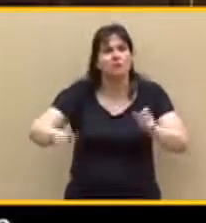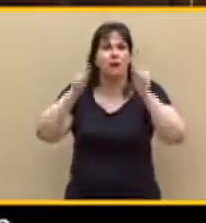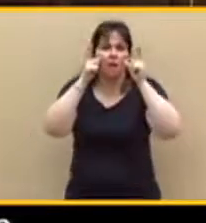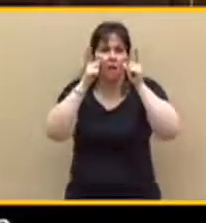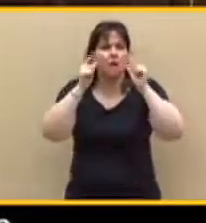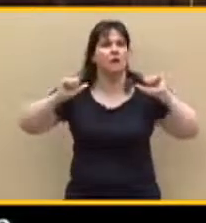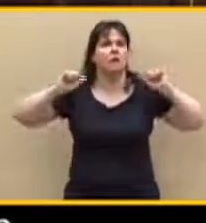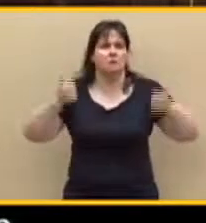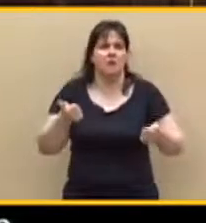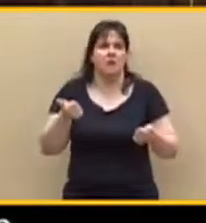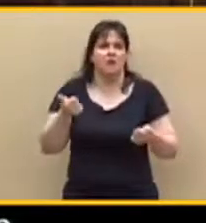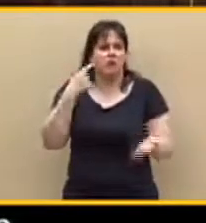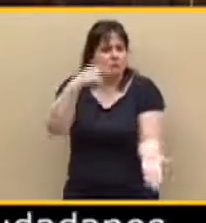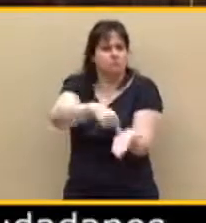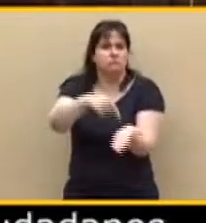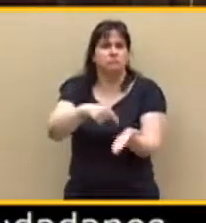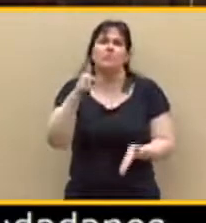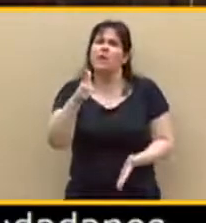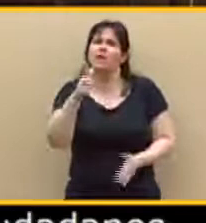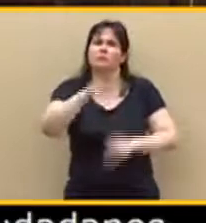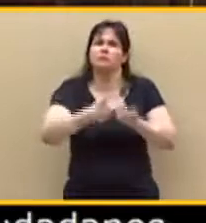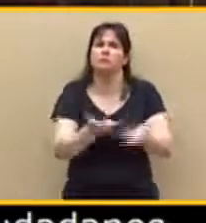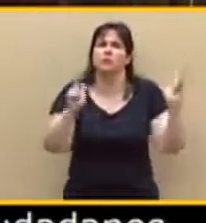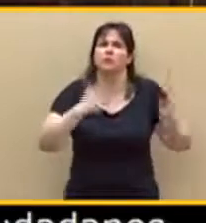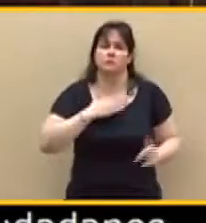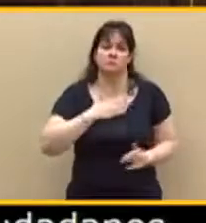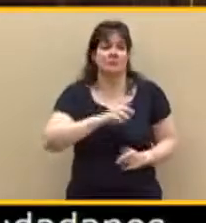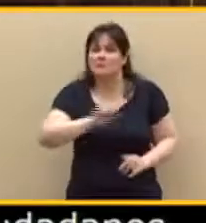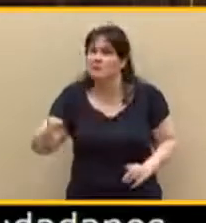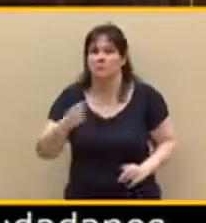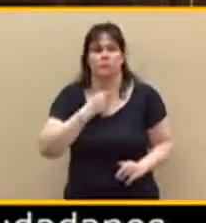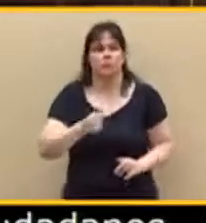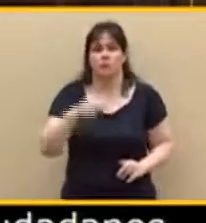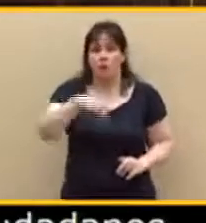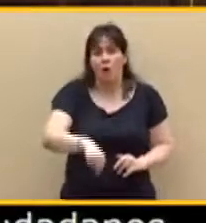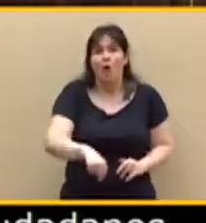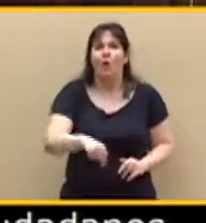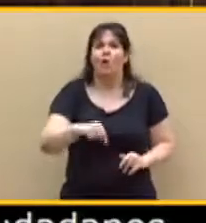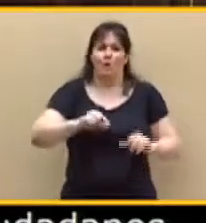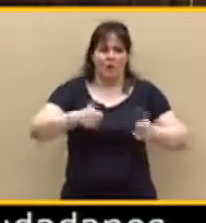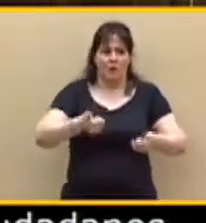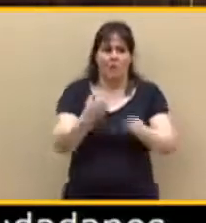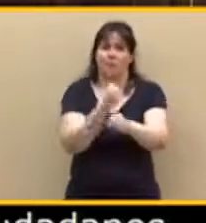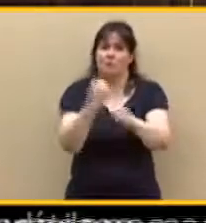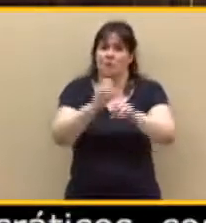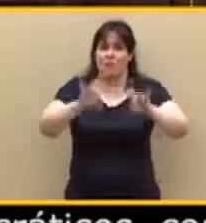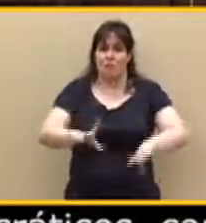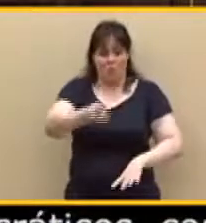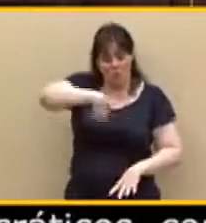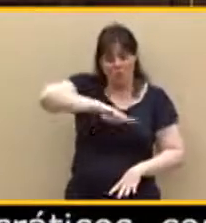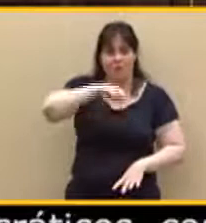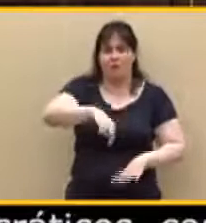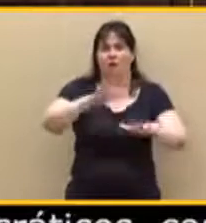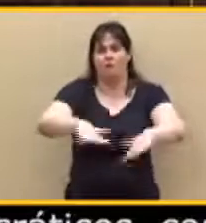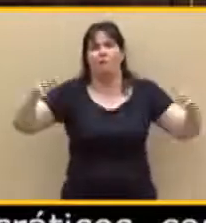sus derechos democráticos. Como tampoco les gusta hoy, señorías, que nosotros estemos haciendo ese mismo trabajo aquí en el Parlamento, plantándoles cara